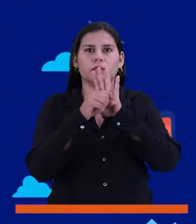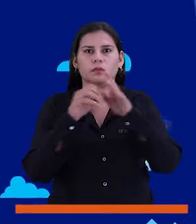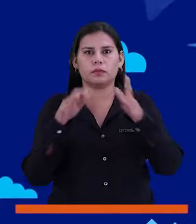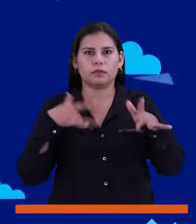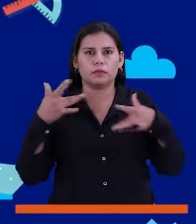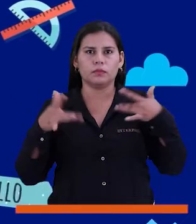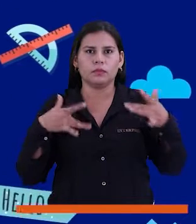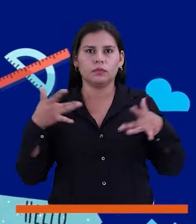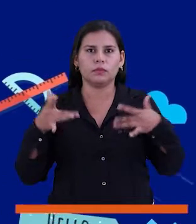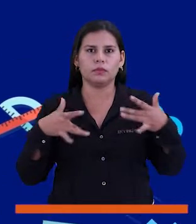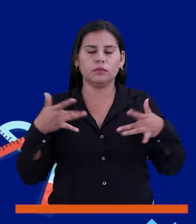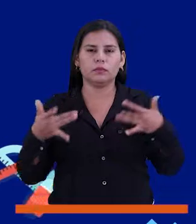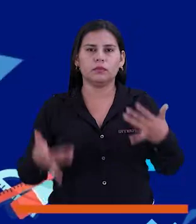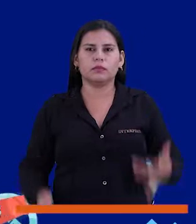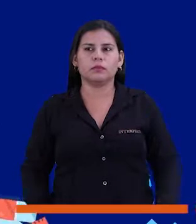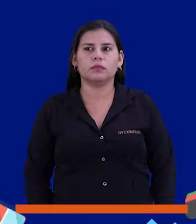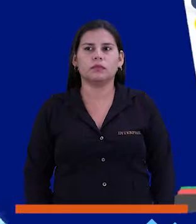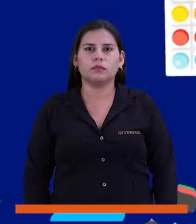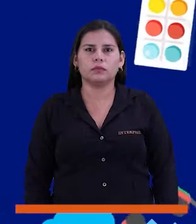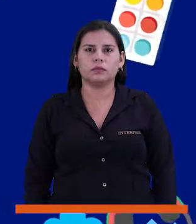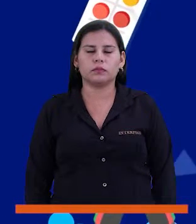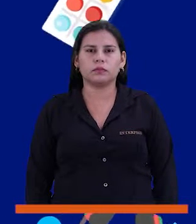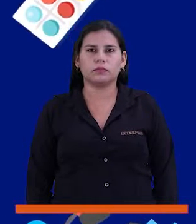aparece el logo Divertivo.